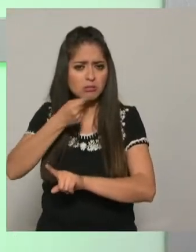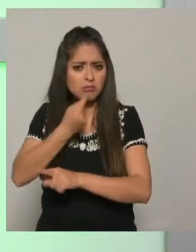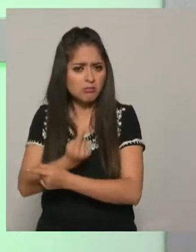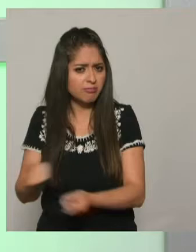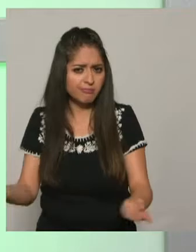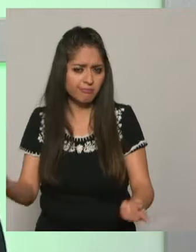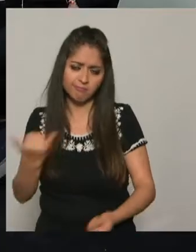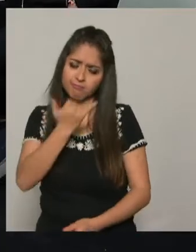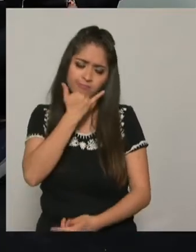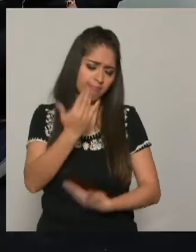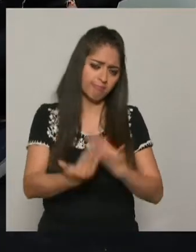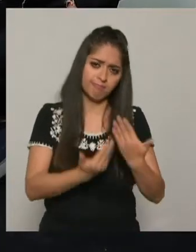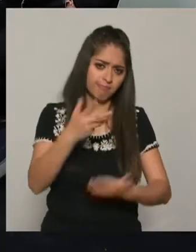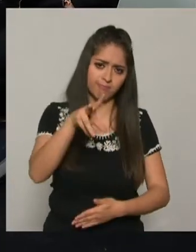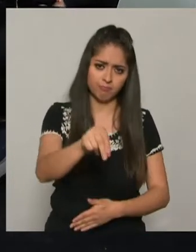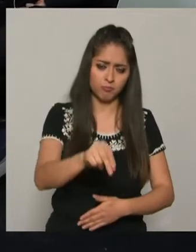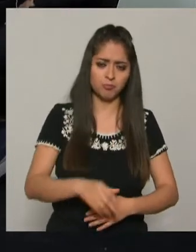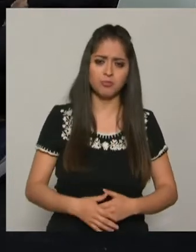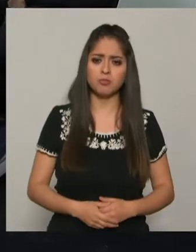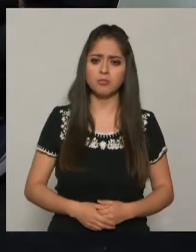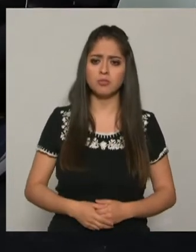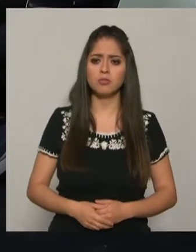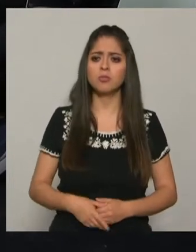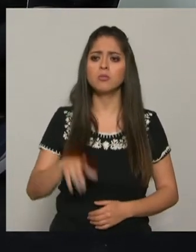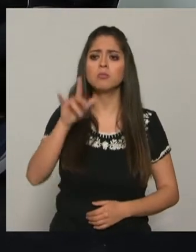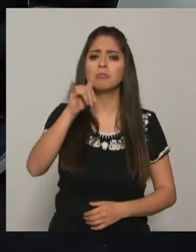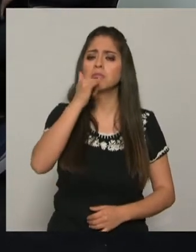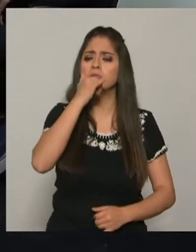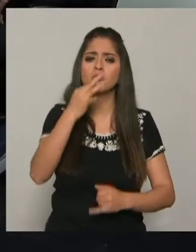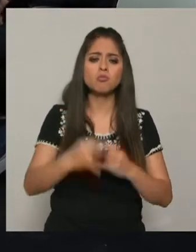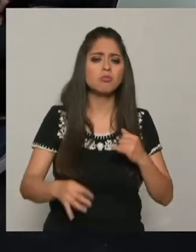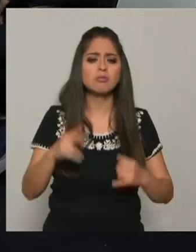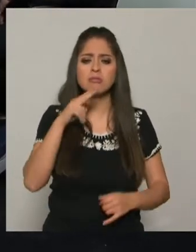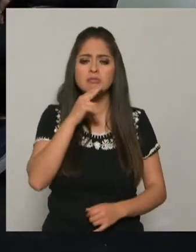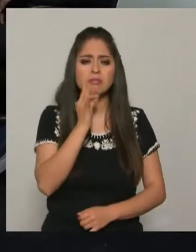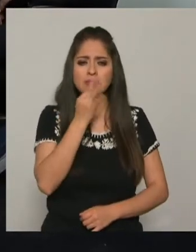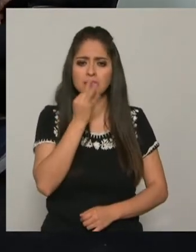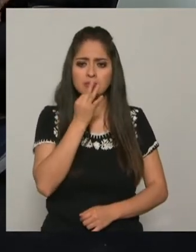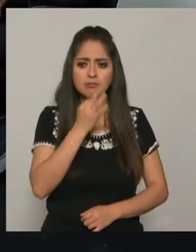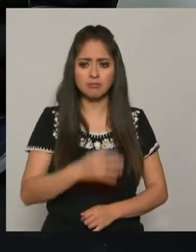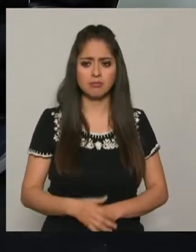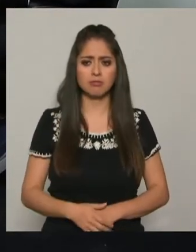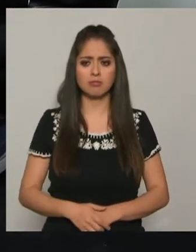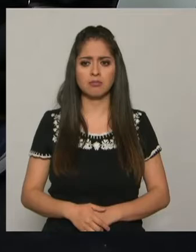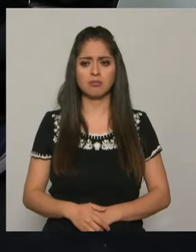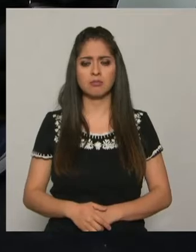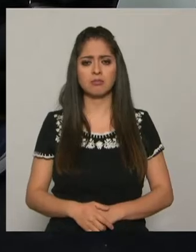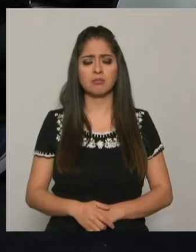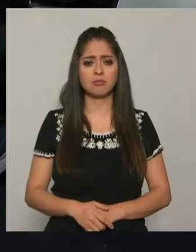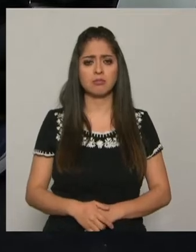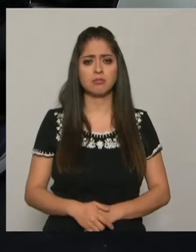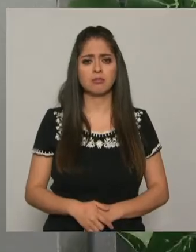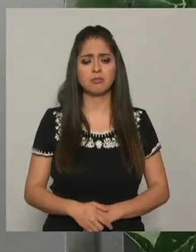no. Ok. Samuel Jair, un comentario final, ya estamos en la recta, tienes pocos segundos. Ok, solo decir que el Estado no